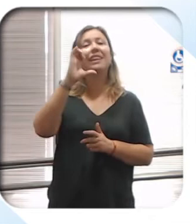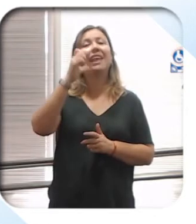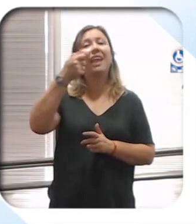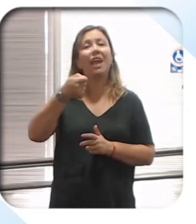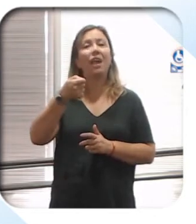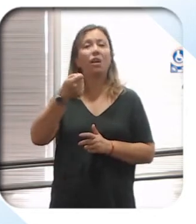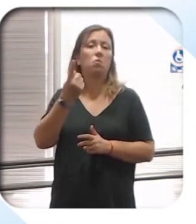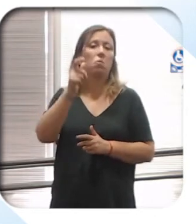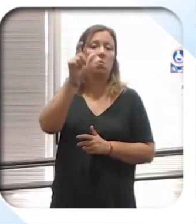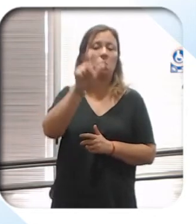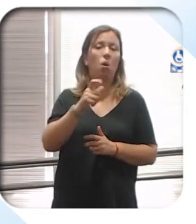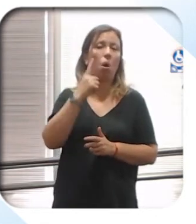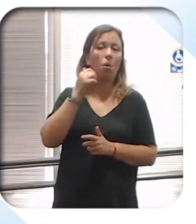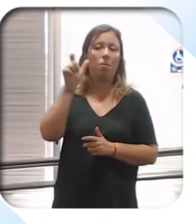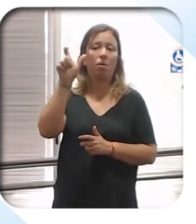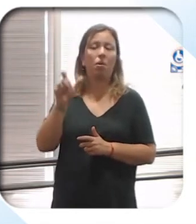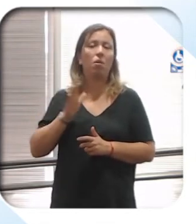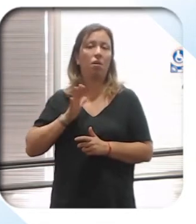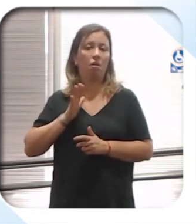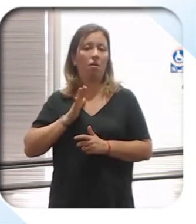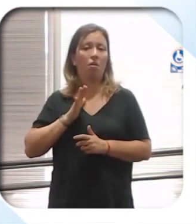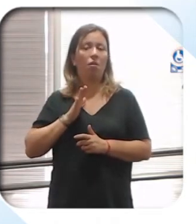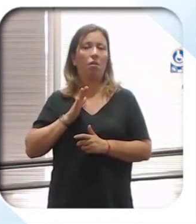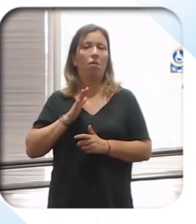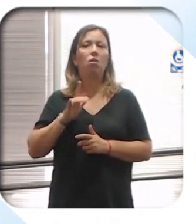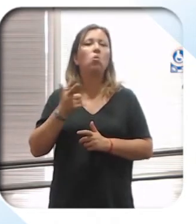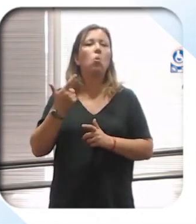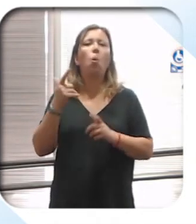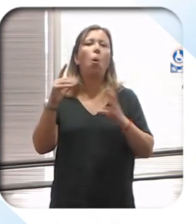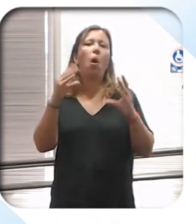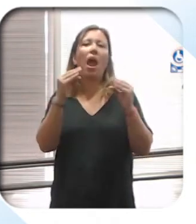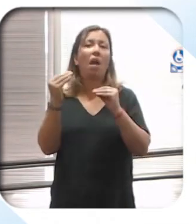un chico y un niño y un adolescente que no habla.